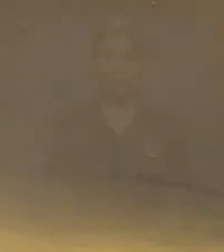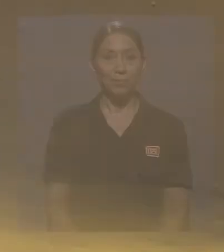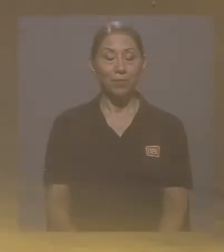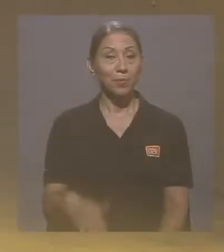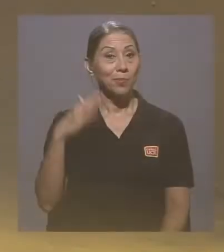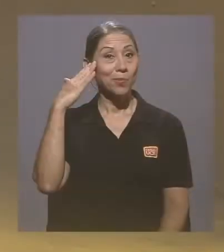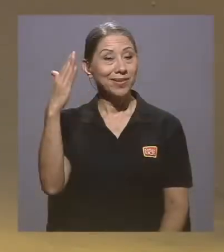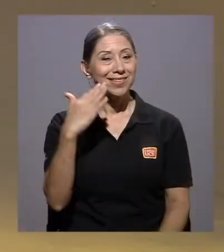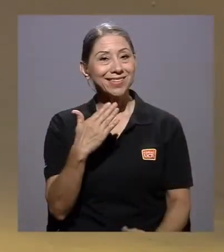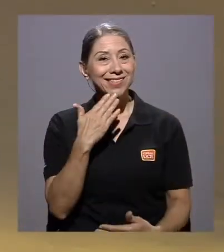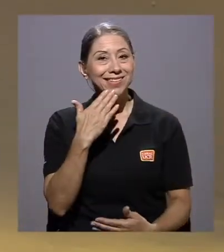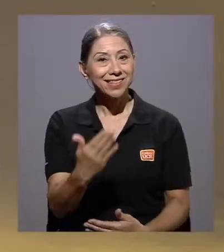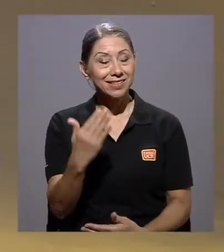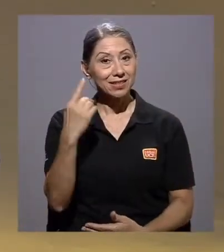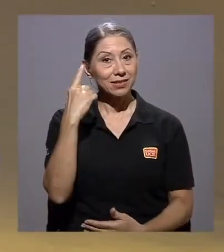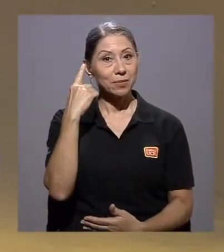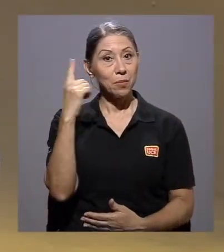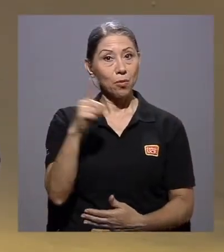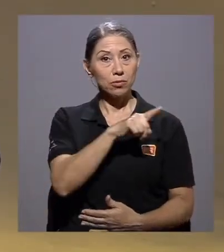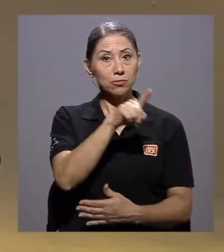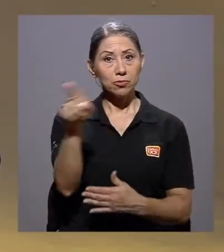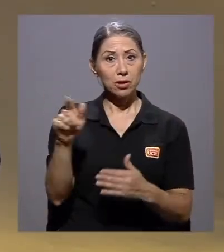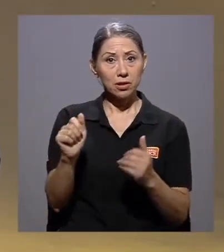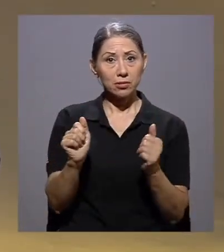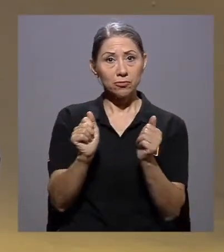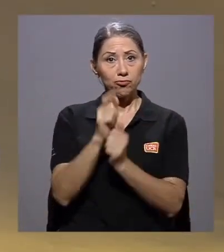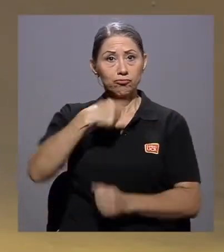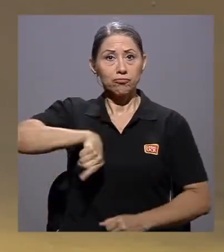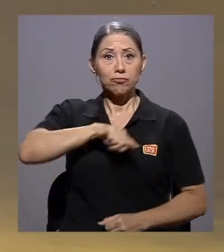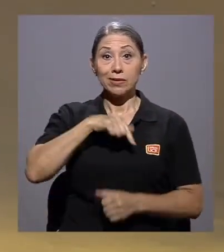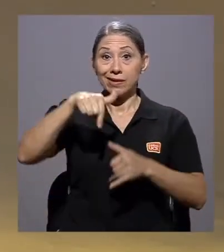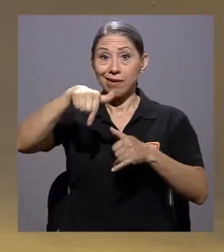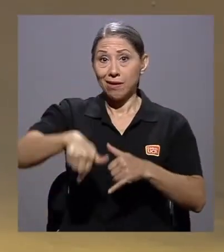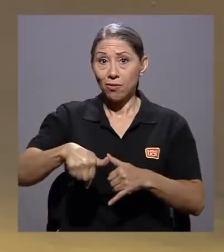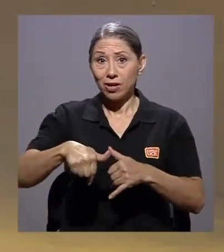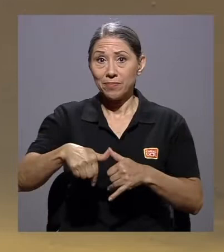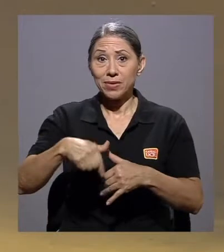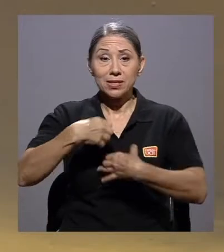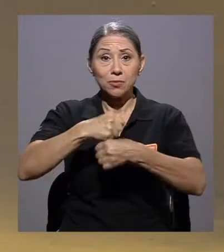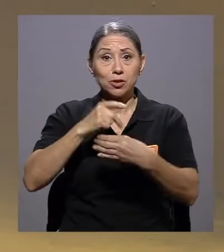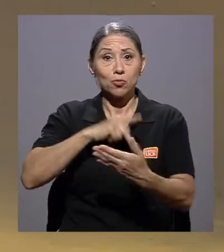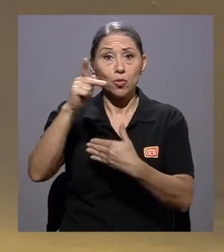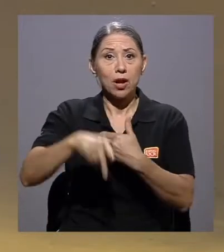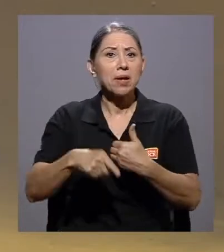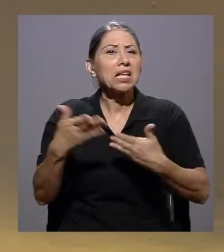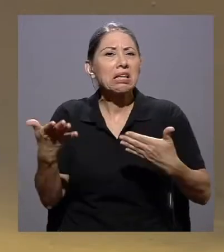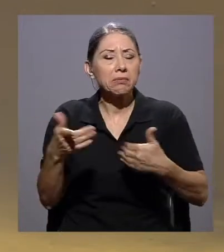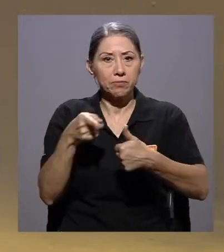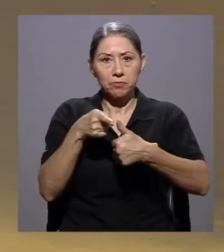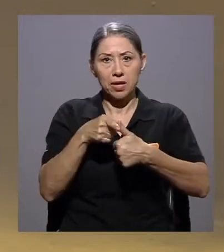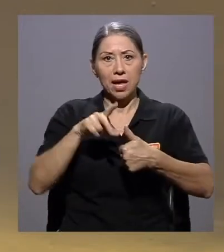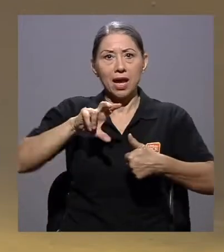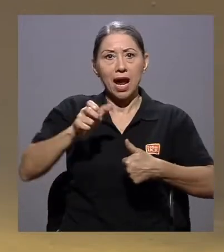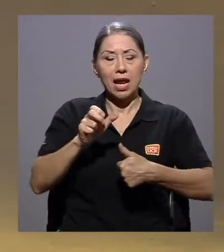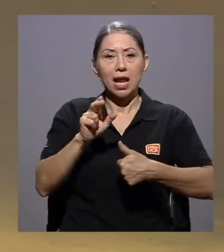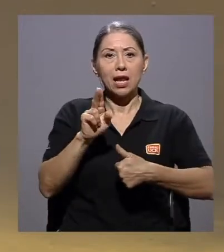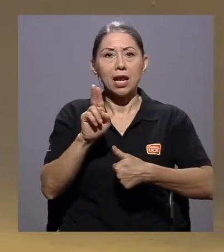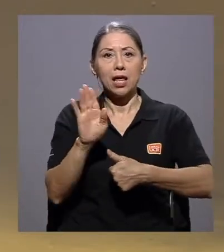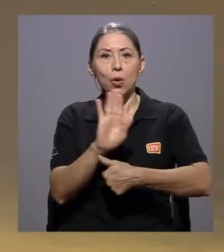Buenas, gracias por acompañarnos. Estamos en una coproducción del canal de la